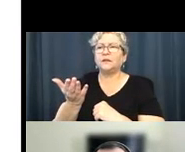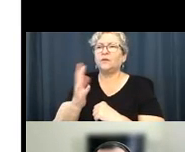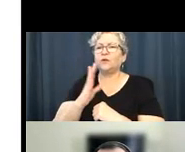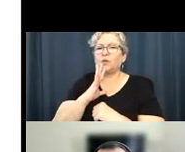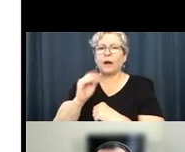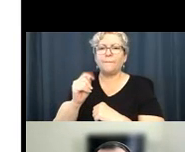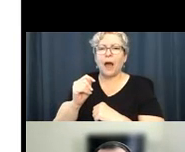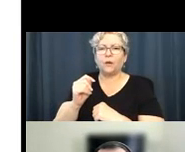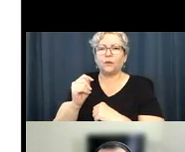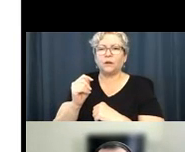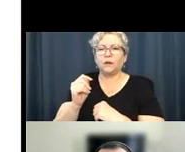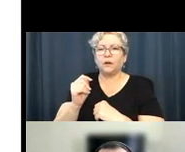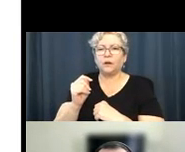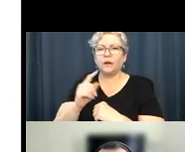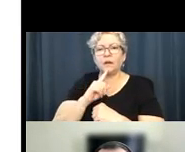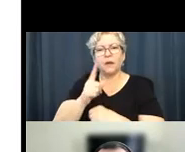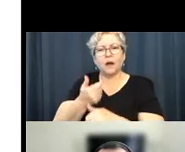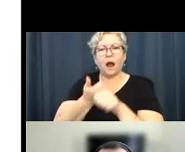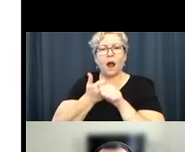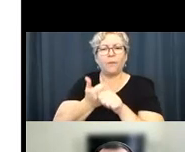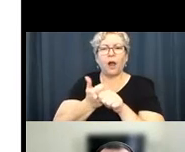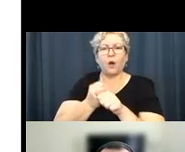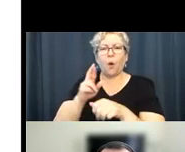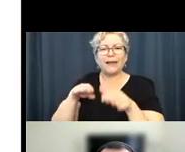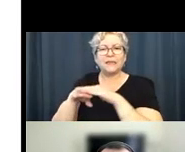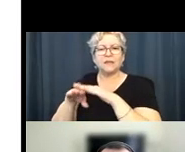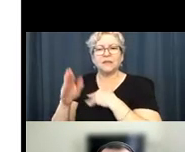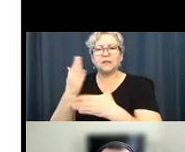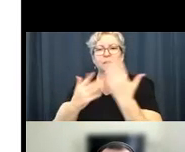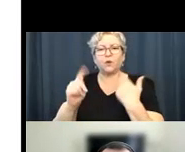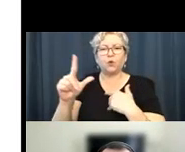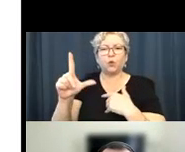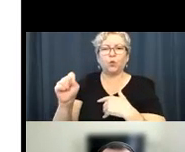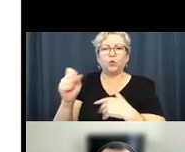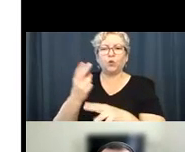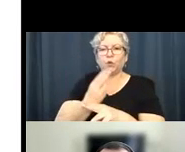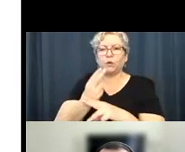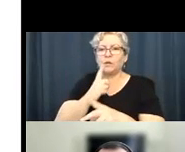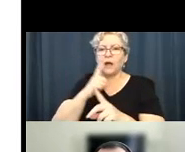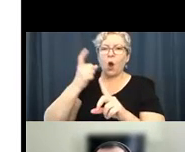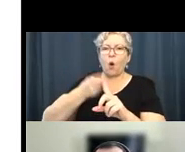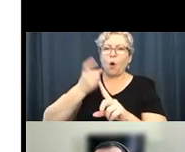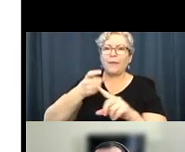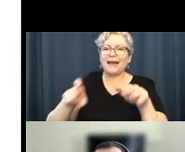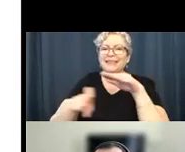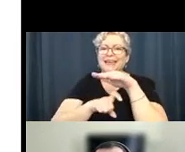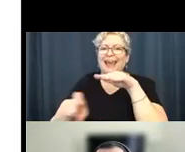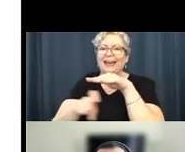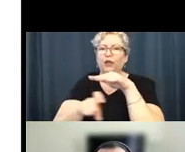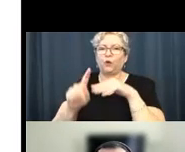Algunas de las cosas que, de las cuales hablamos cuando estamos, hablamos sobre estar en cumplimiento, hay